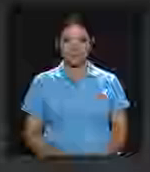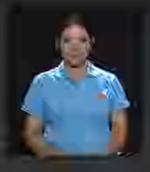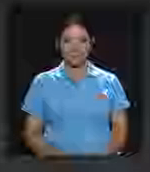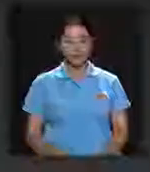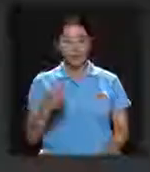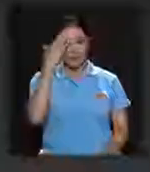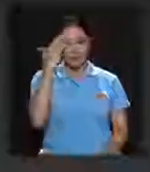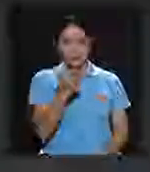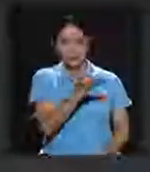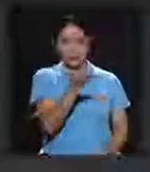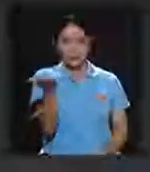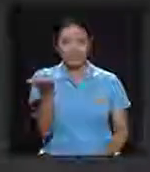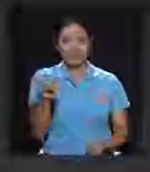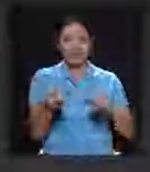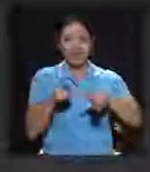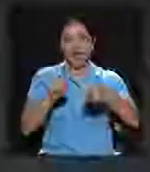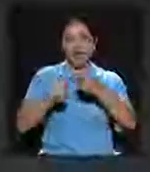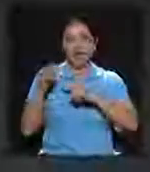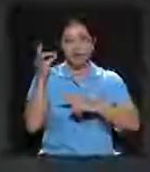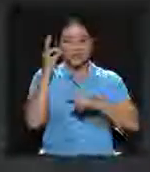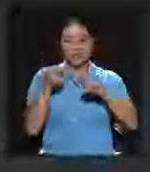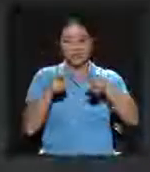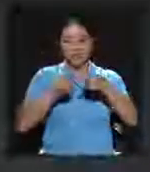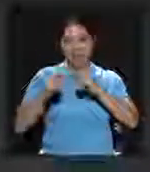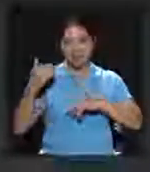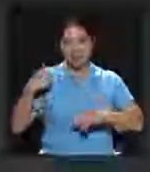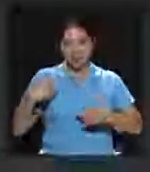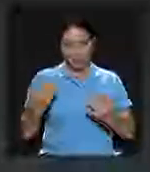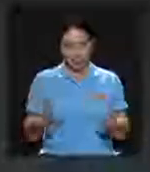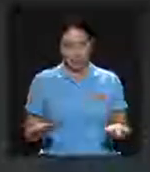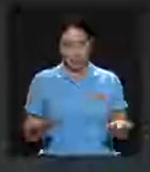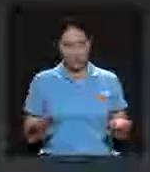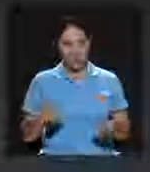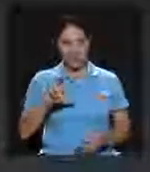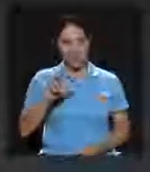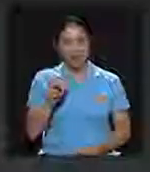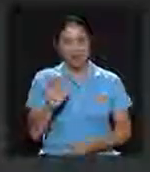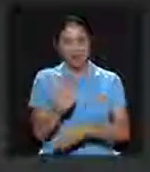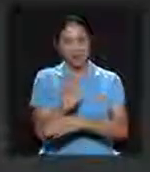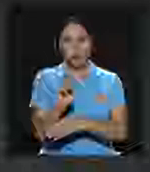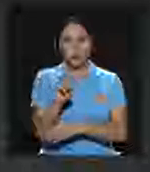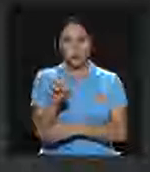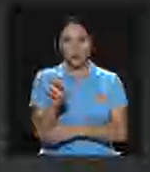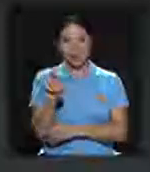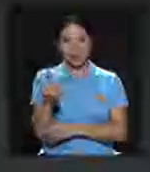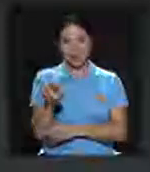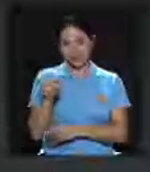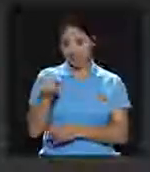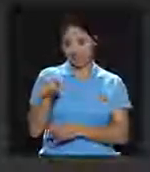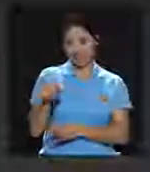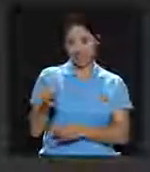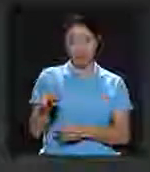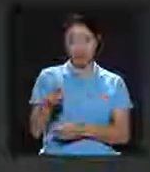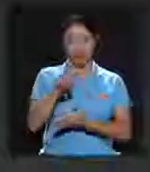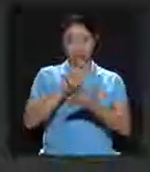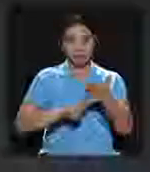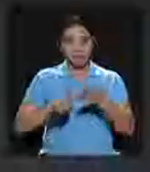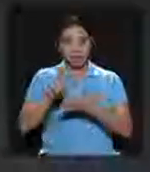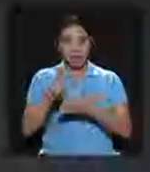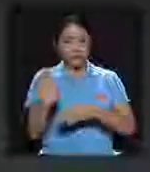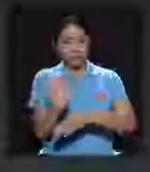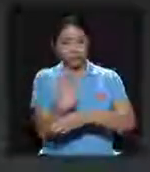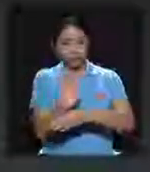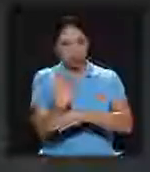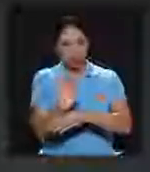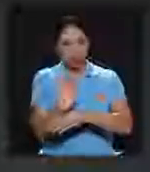los saludamos amigas y amigos de canal use este medio televisivo universitario que se